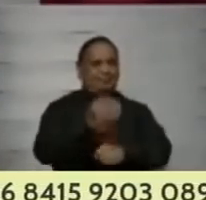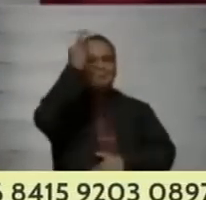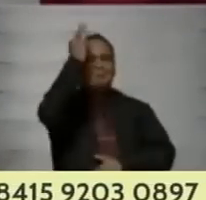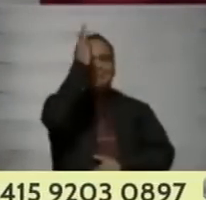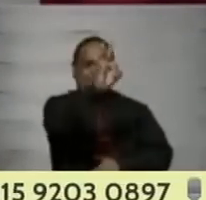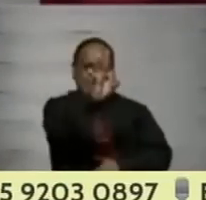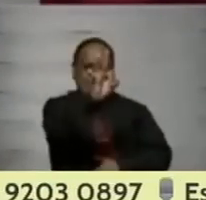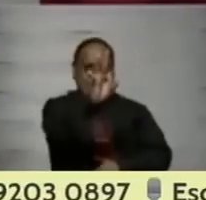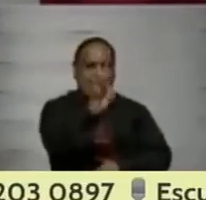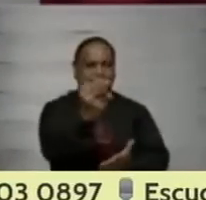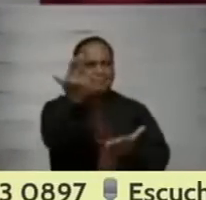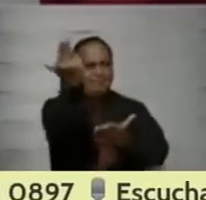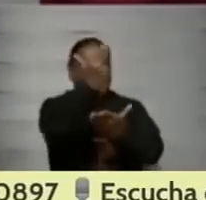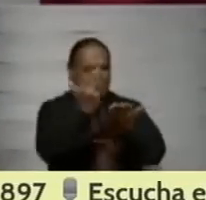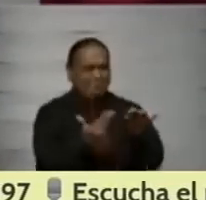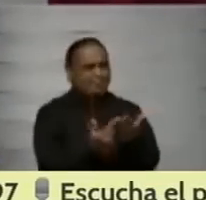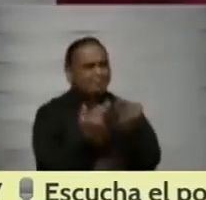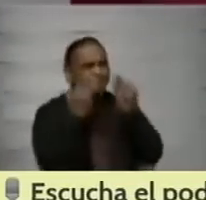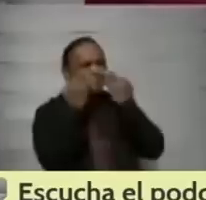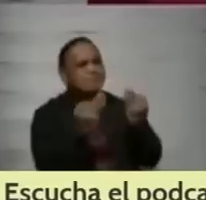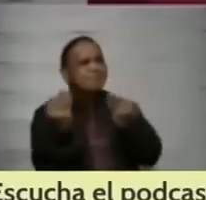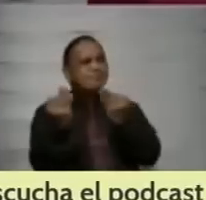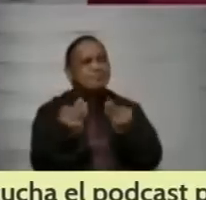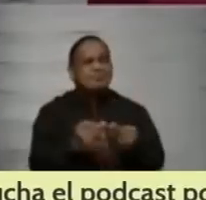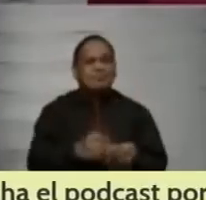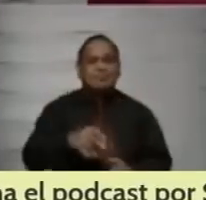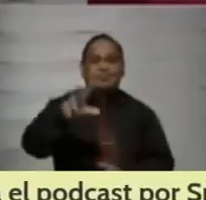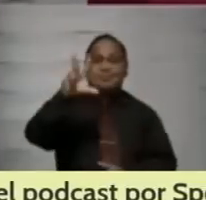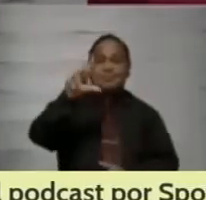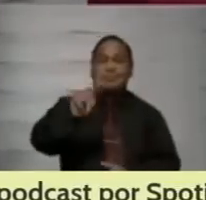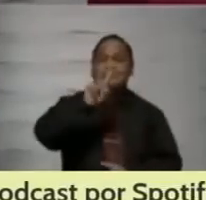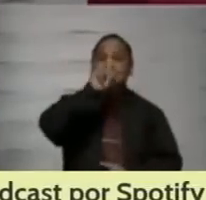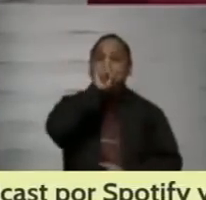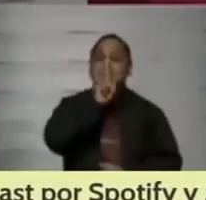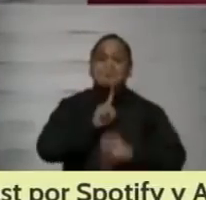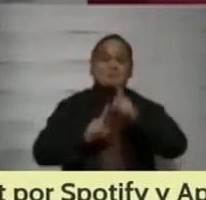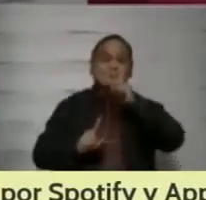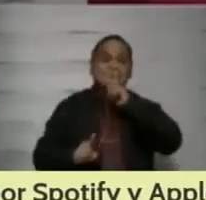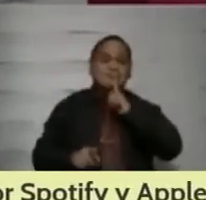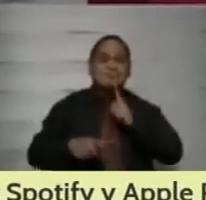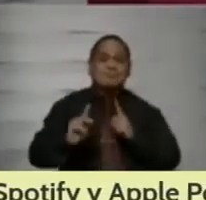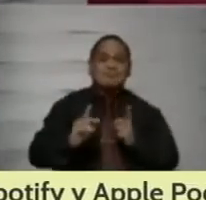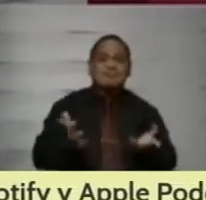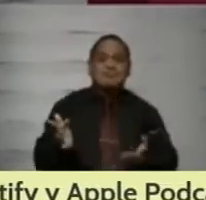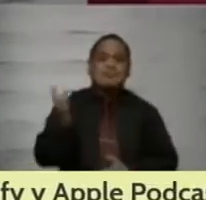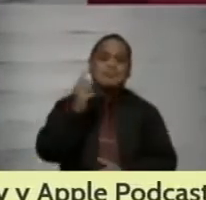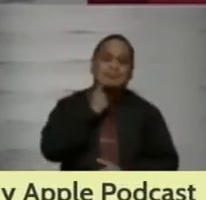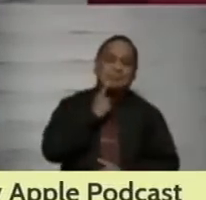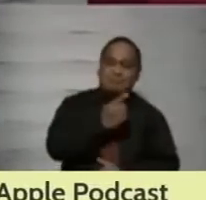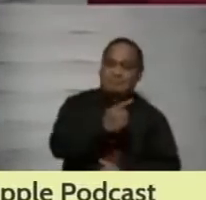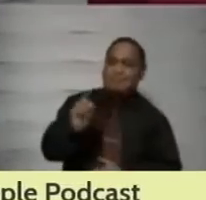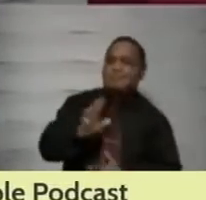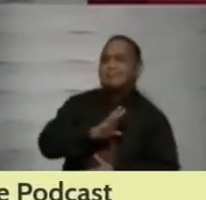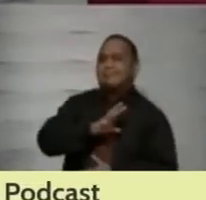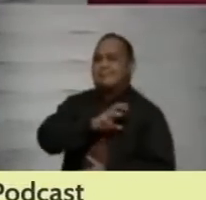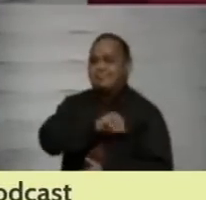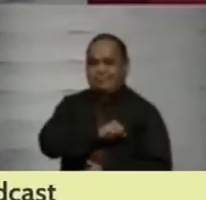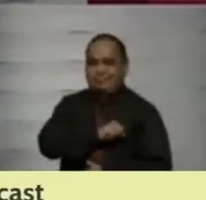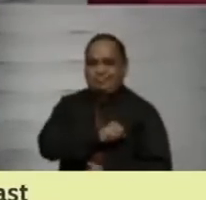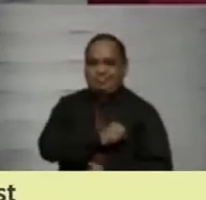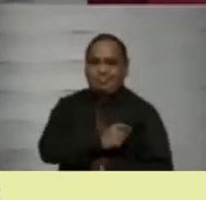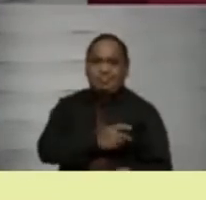movimiento. Sí, no, imagínate, mentir, no robar y no traicionar, y quiere mucho a López Obrador. Y fíjense qué